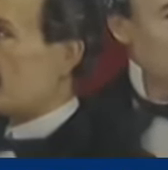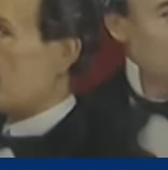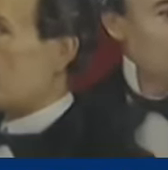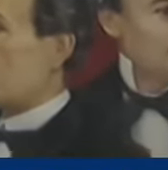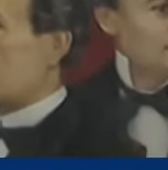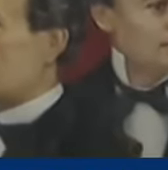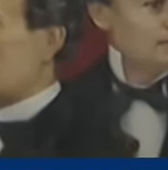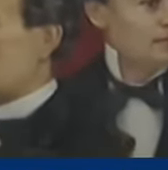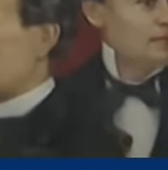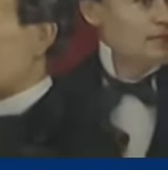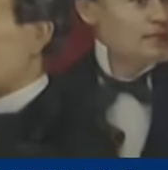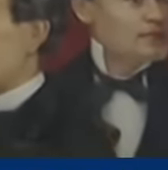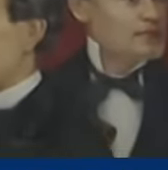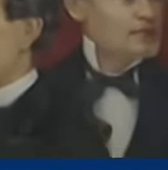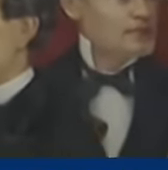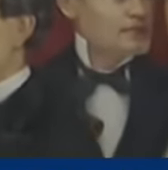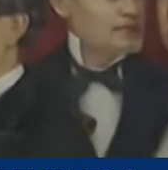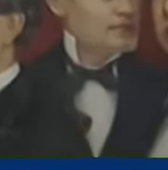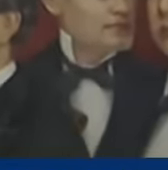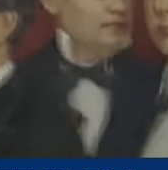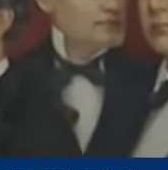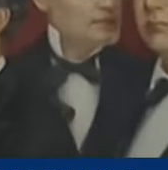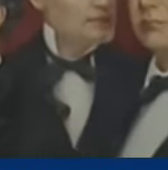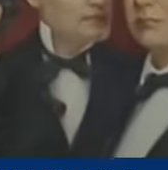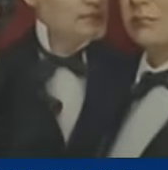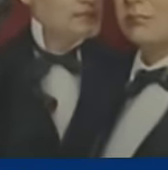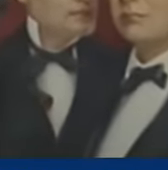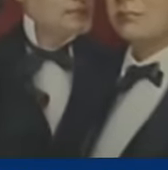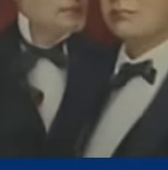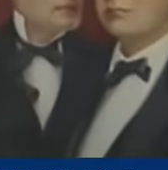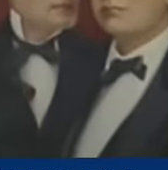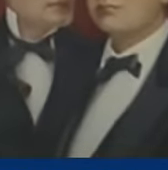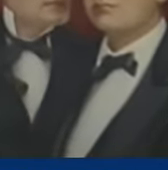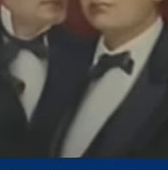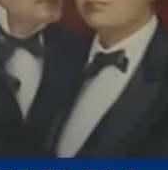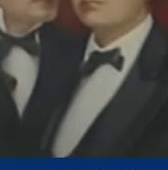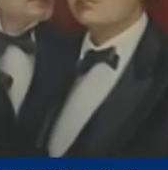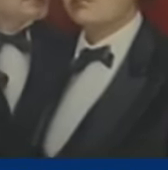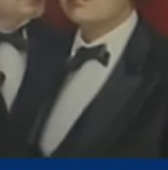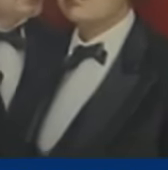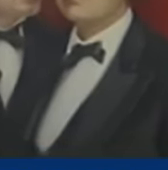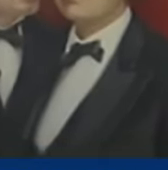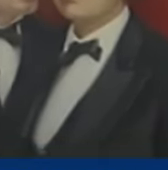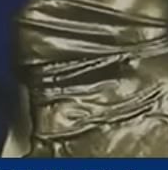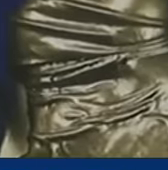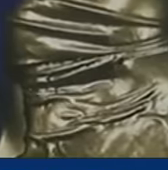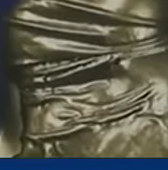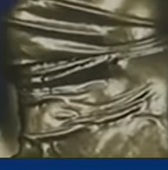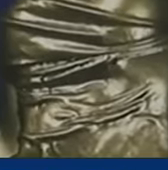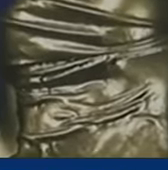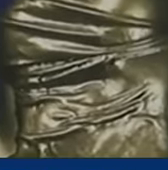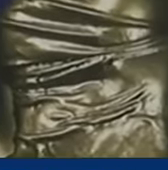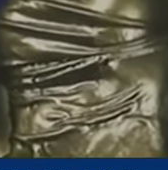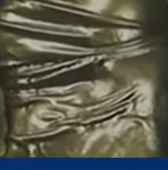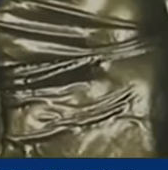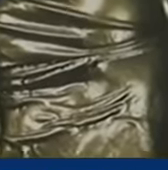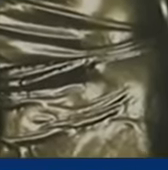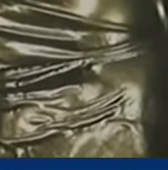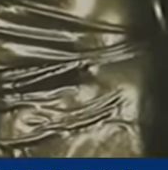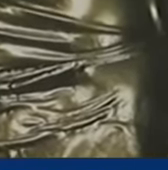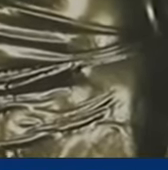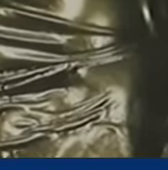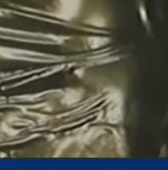del Consejo Nacional Electoral cuando asistieron el día lunes para consignar todos los requerimientos que fueron solicitados por esta sala y que van a ser